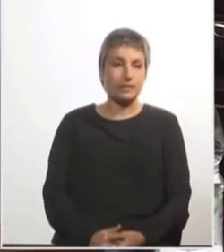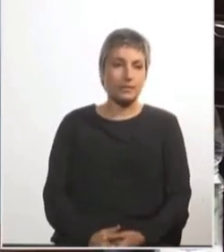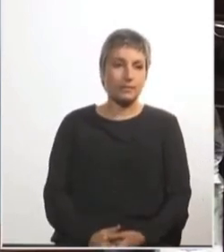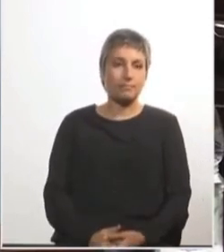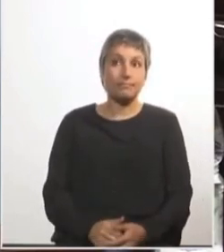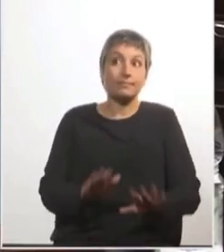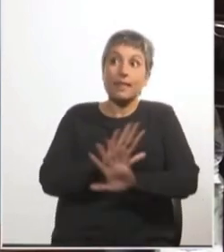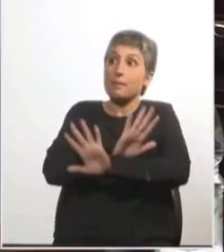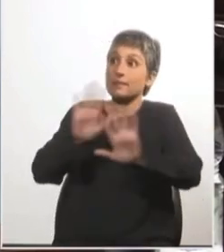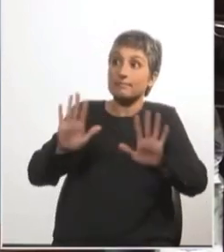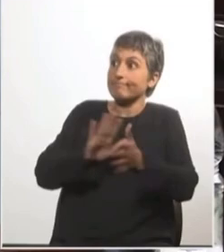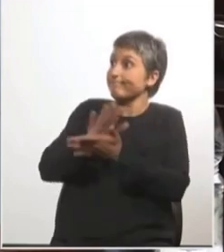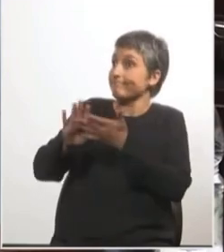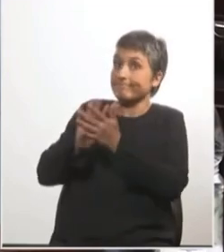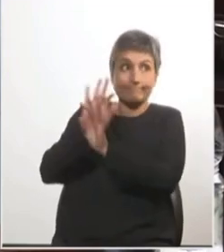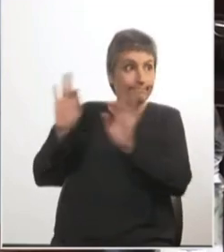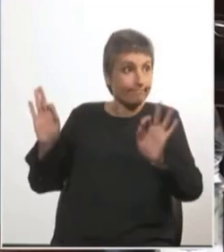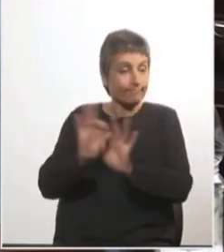más nadie.